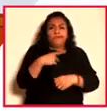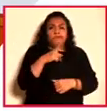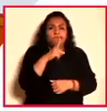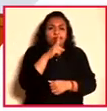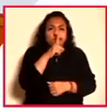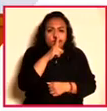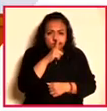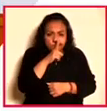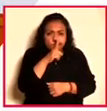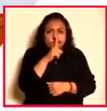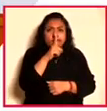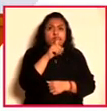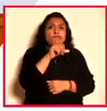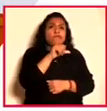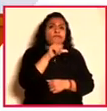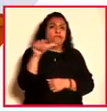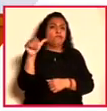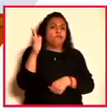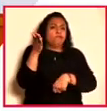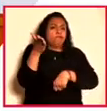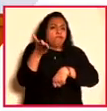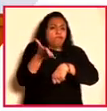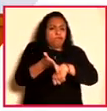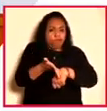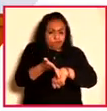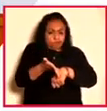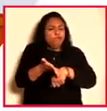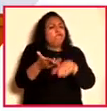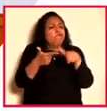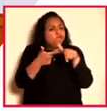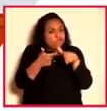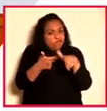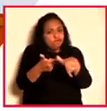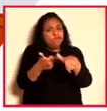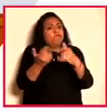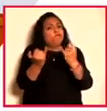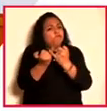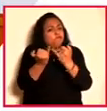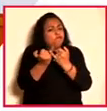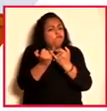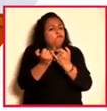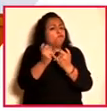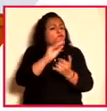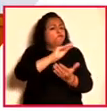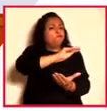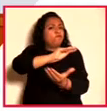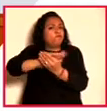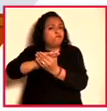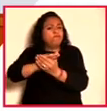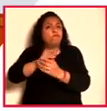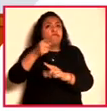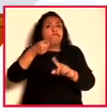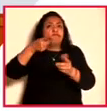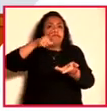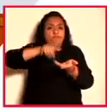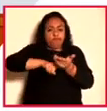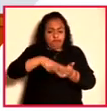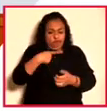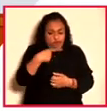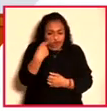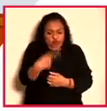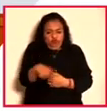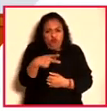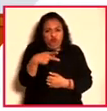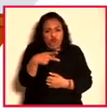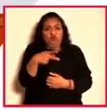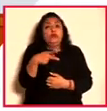al que se condenó y permaneció oculto, nuestro interior más profundo,